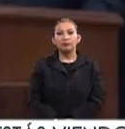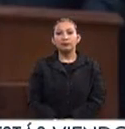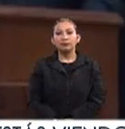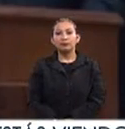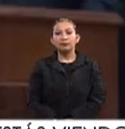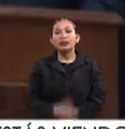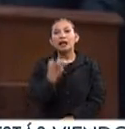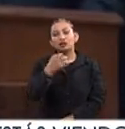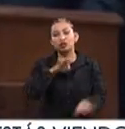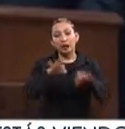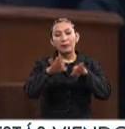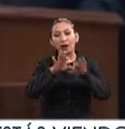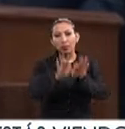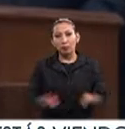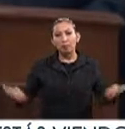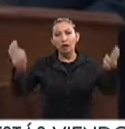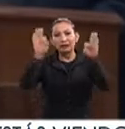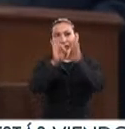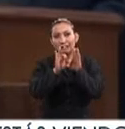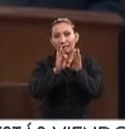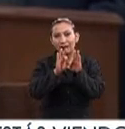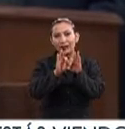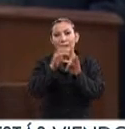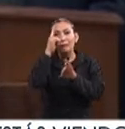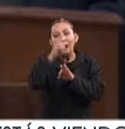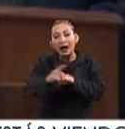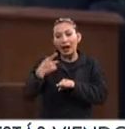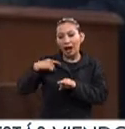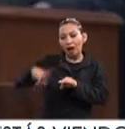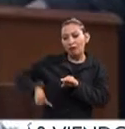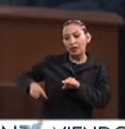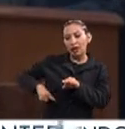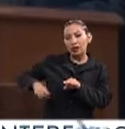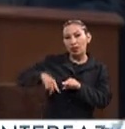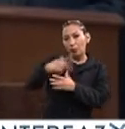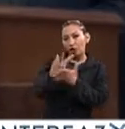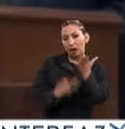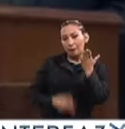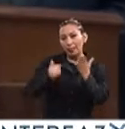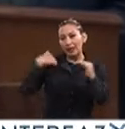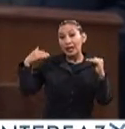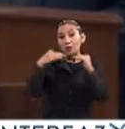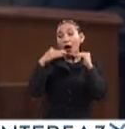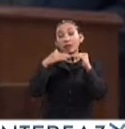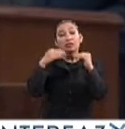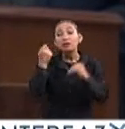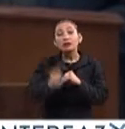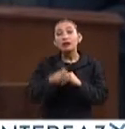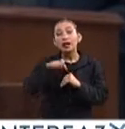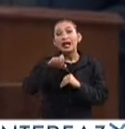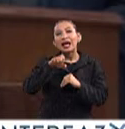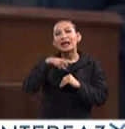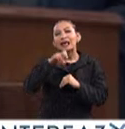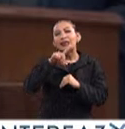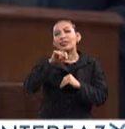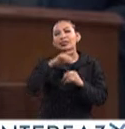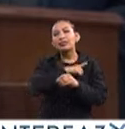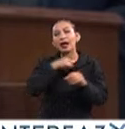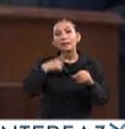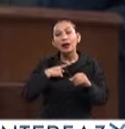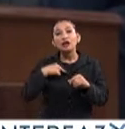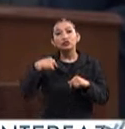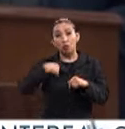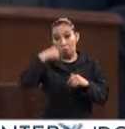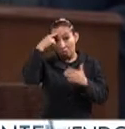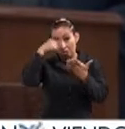es una tarea prioritaria en la política de equidad, porque la equidad debe ser,